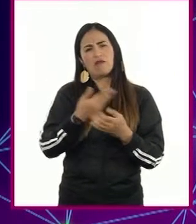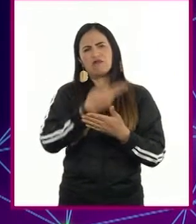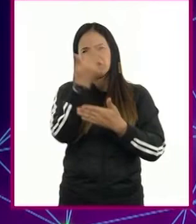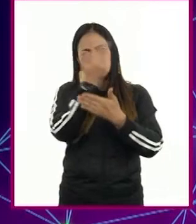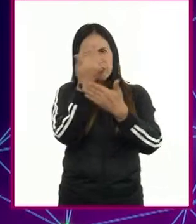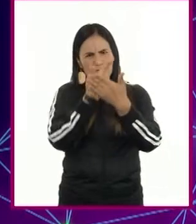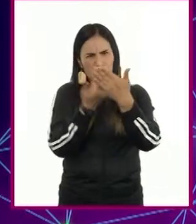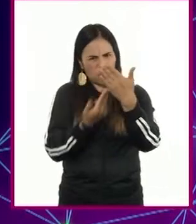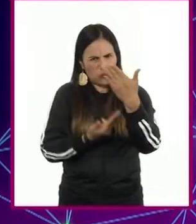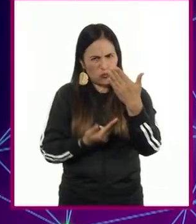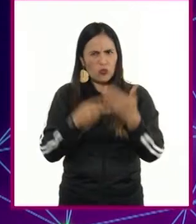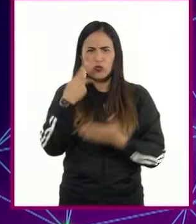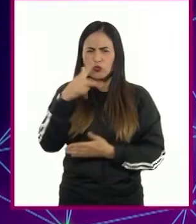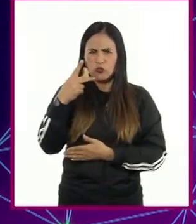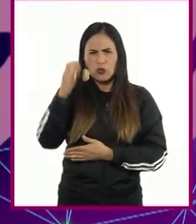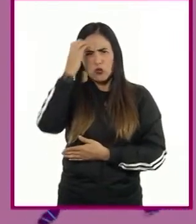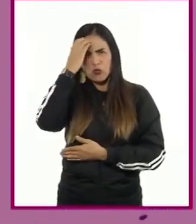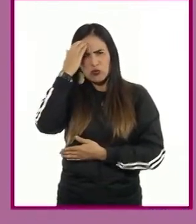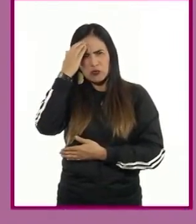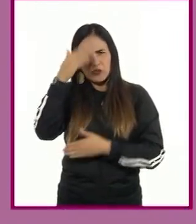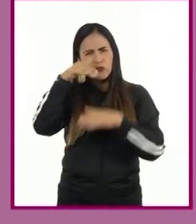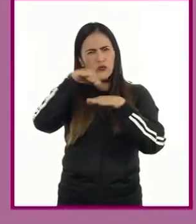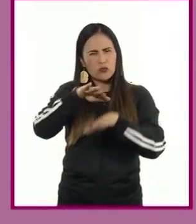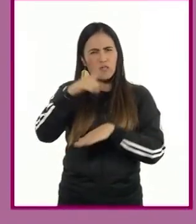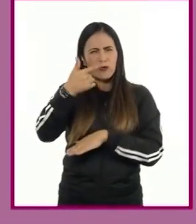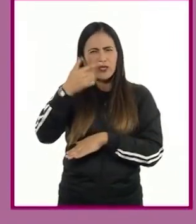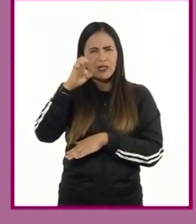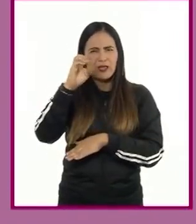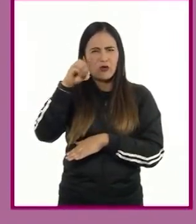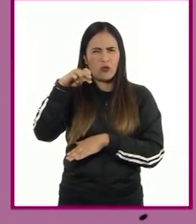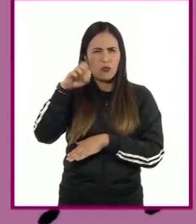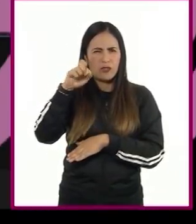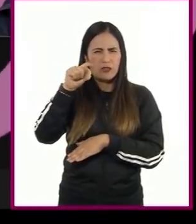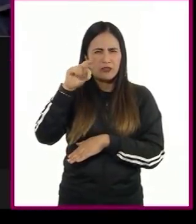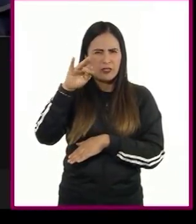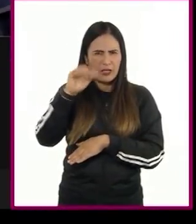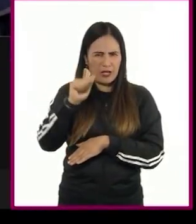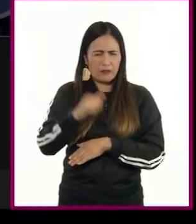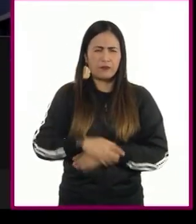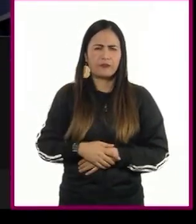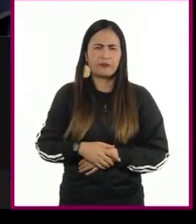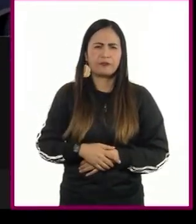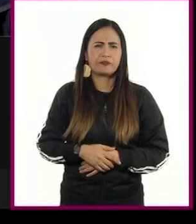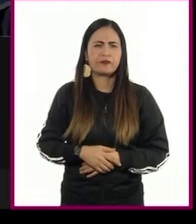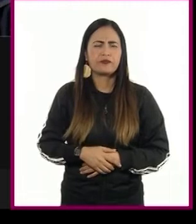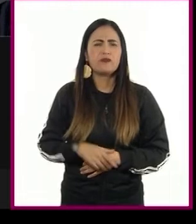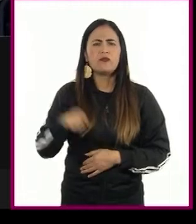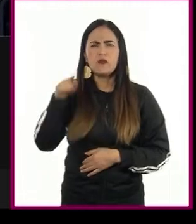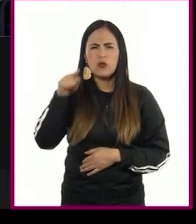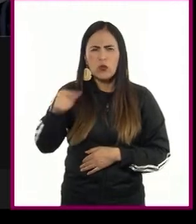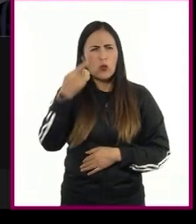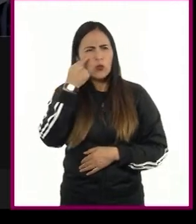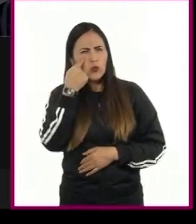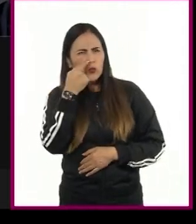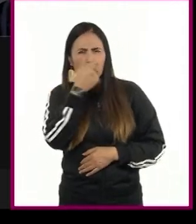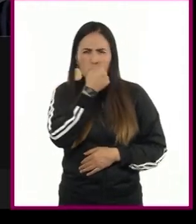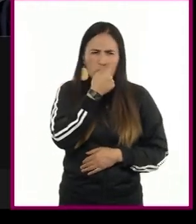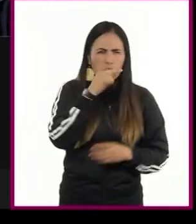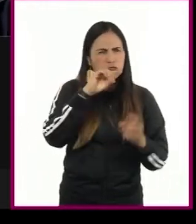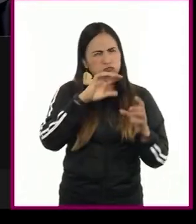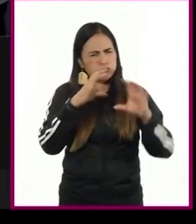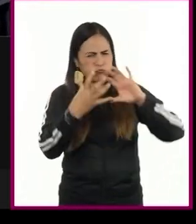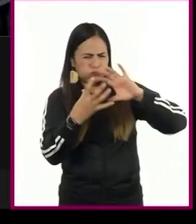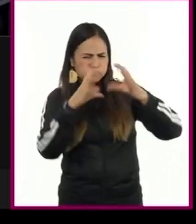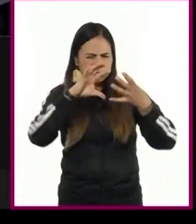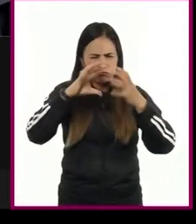elaborados con sus conocimientos en geometría. Maestro Luca, usted consideraba a la perspectiva como algo muy importante para las